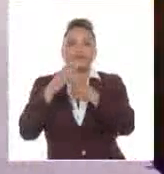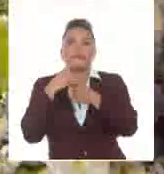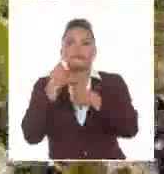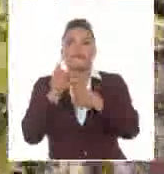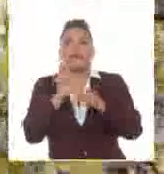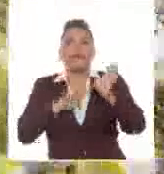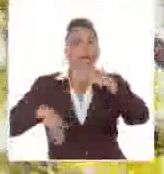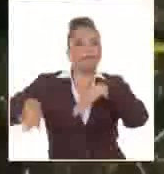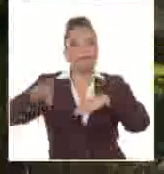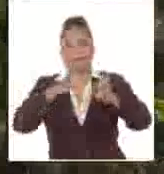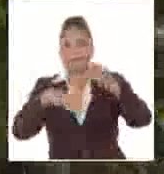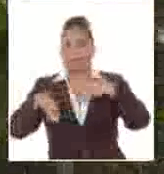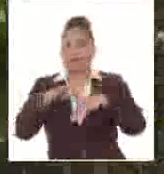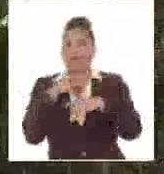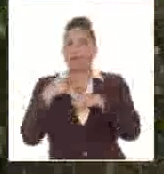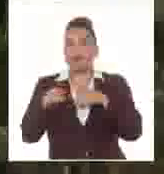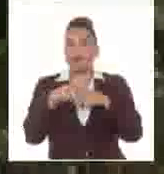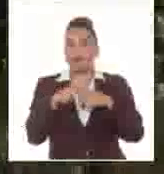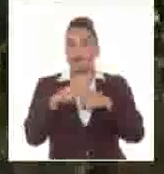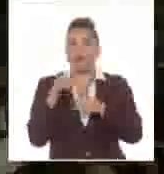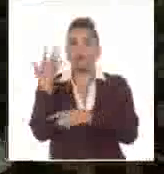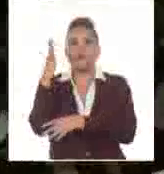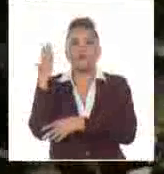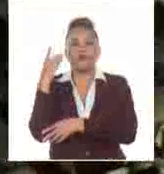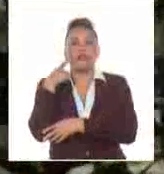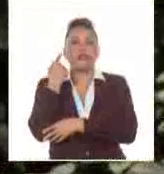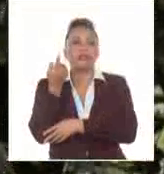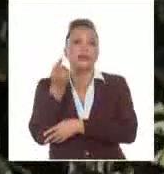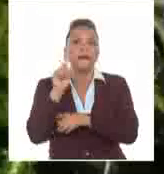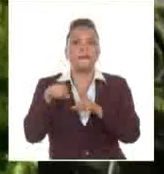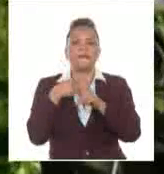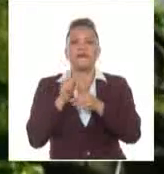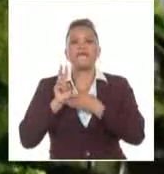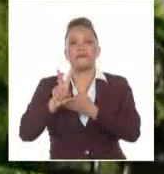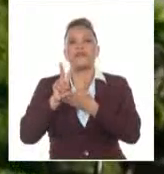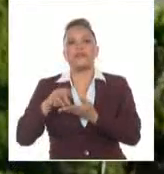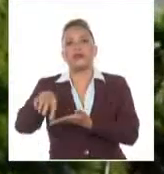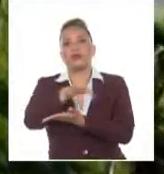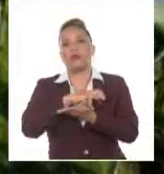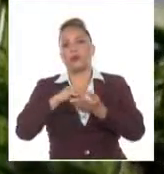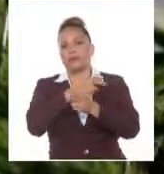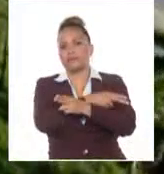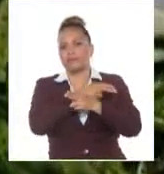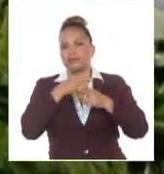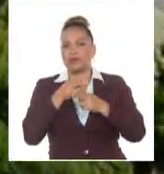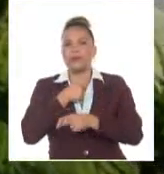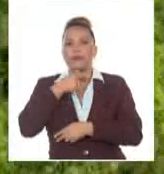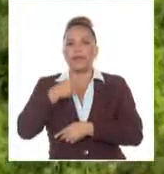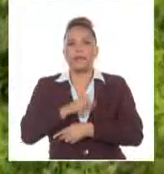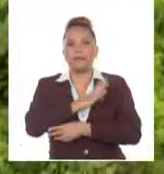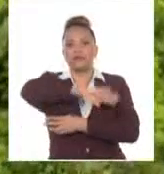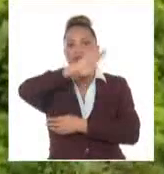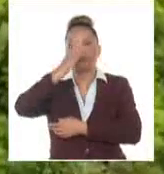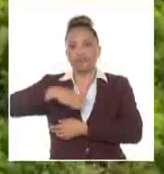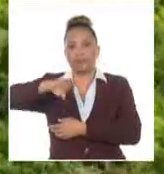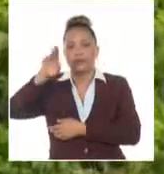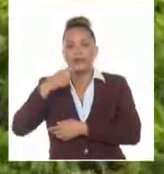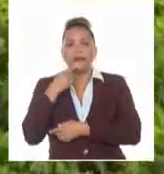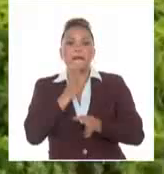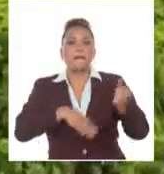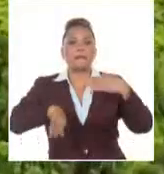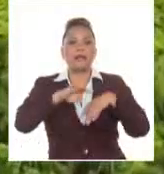náuticos, así como conferencias magistrales y visitas a parajes históricos como la Sierra Maestra, la Playa